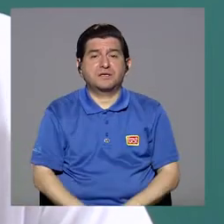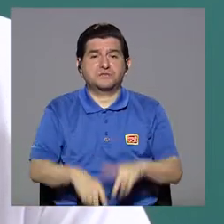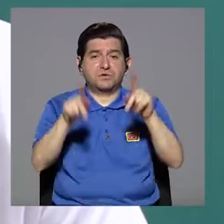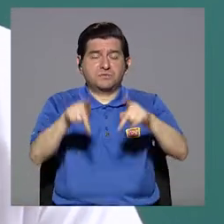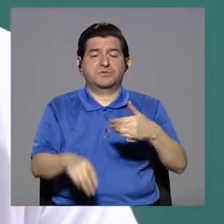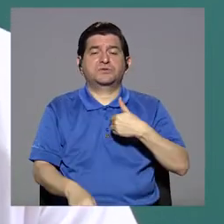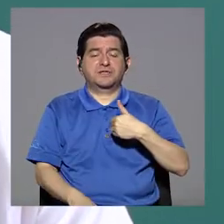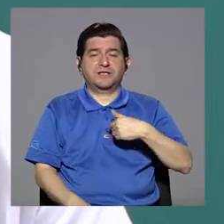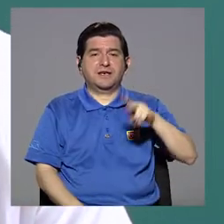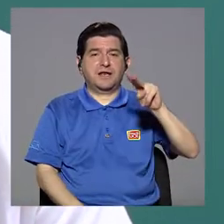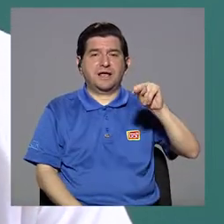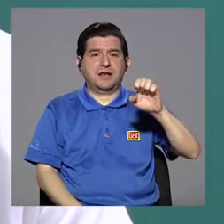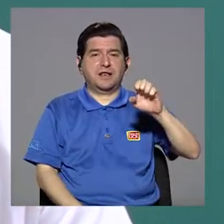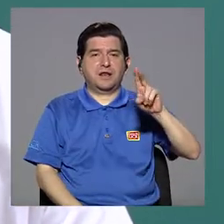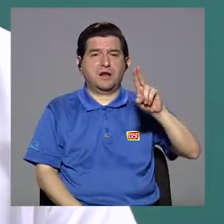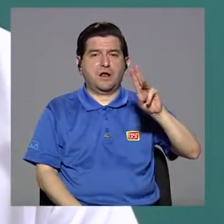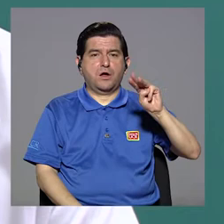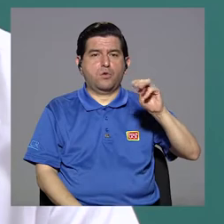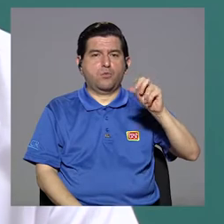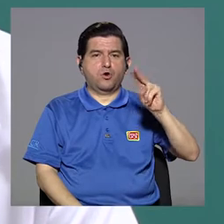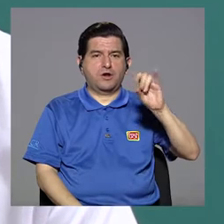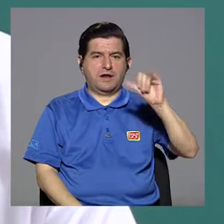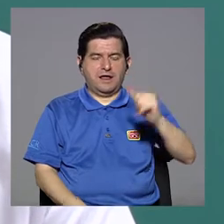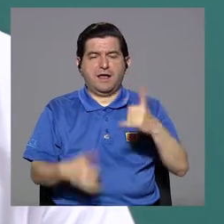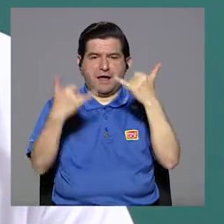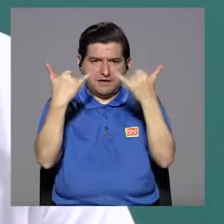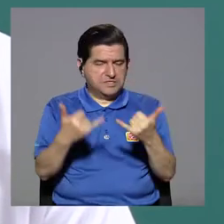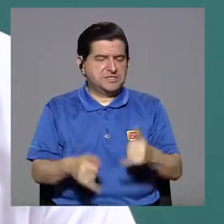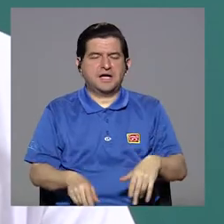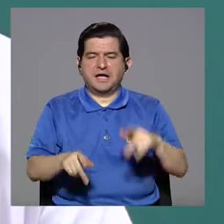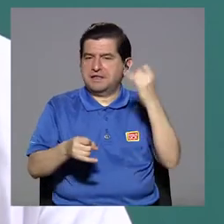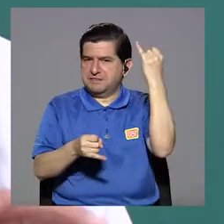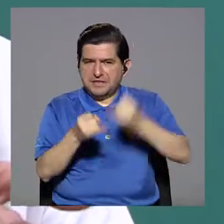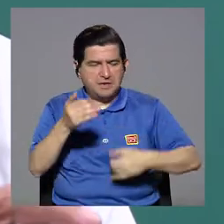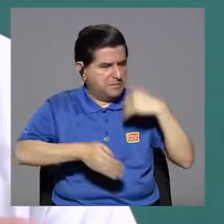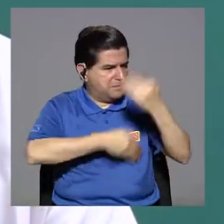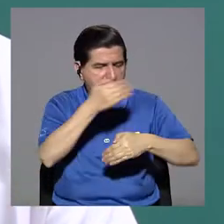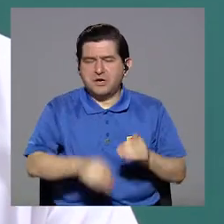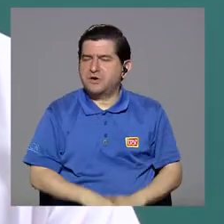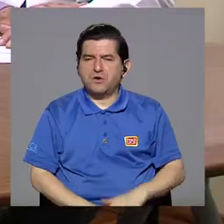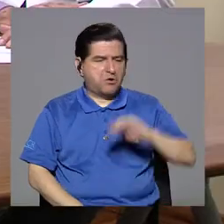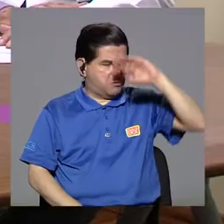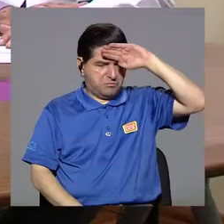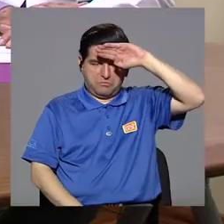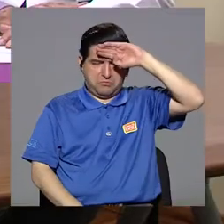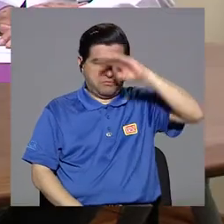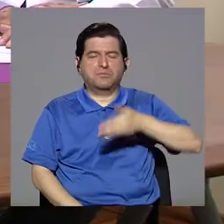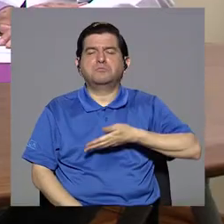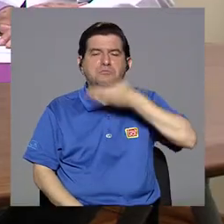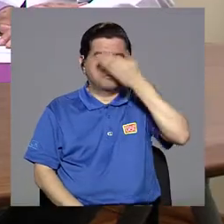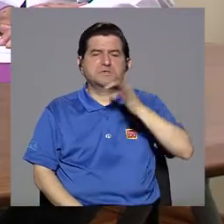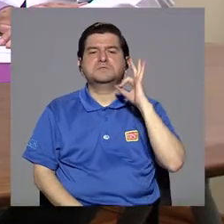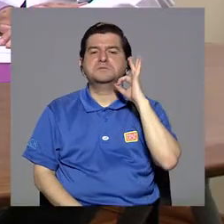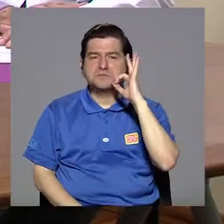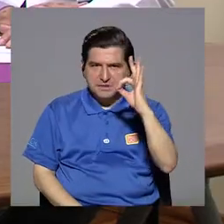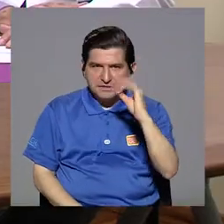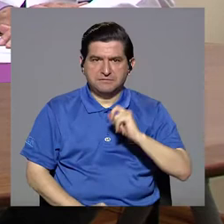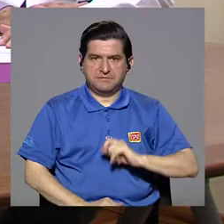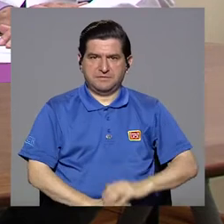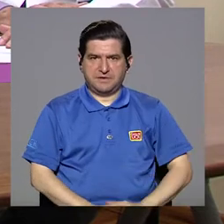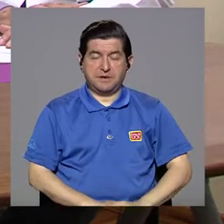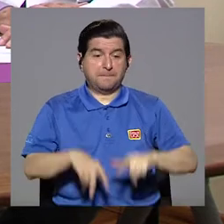ejemplo un paciente con la neumonía que pasó su proceso ya no tiene fiebre el paciente está respirando adecuadamente